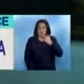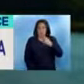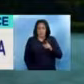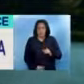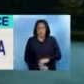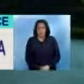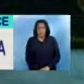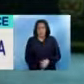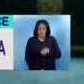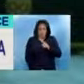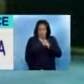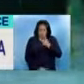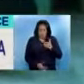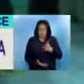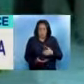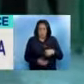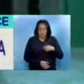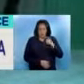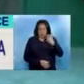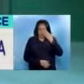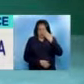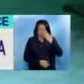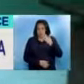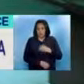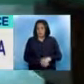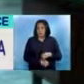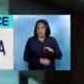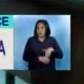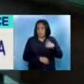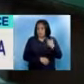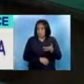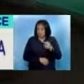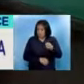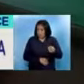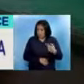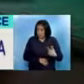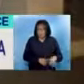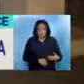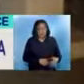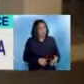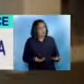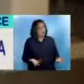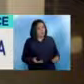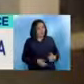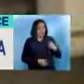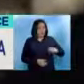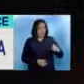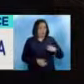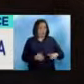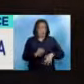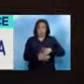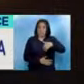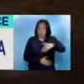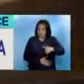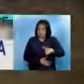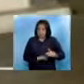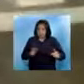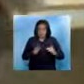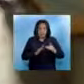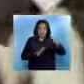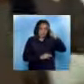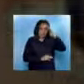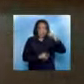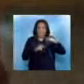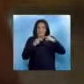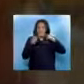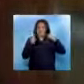¿Así es agua? Me tiro abajo de loco. Después de este bochornoso incidente, el abogado salió sonriendo de la comisaría del